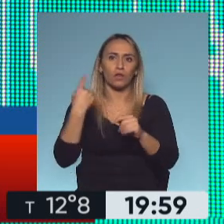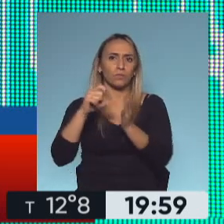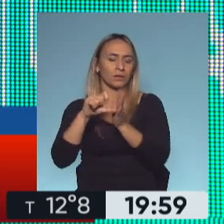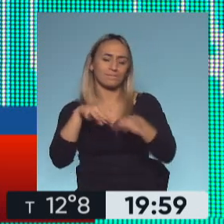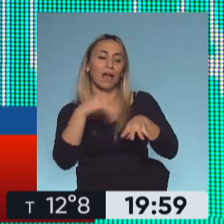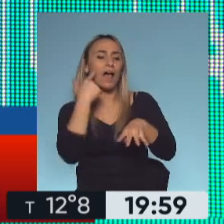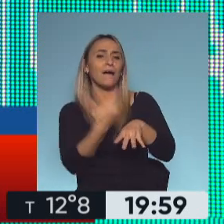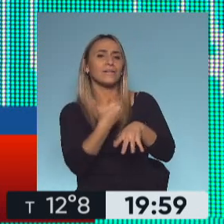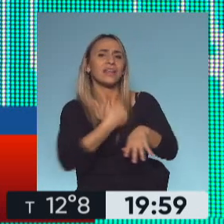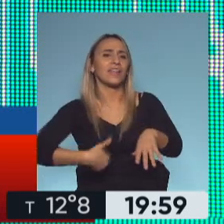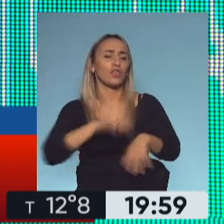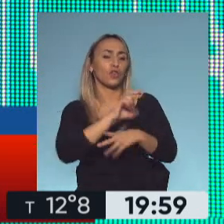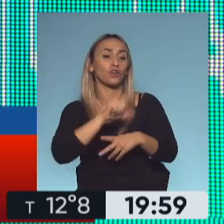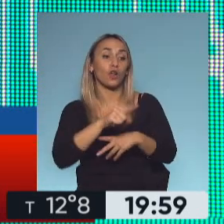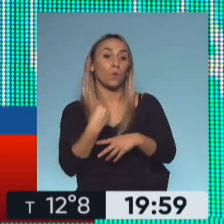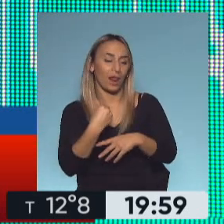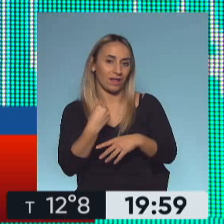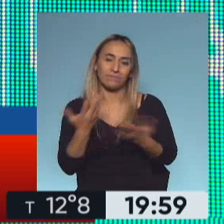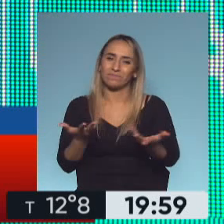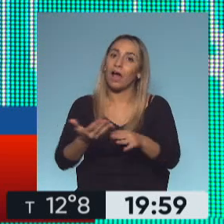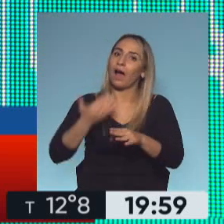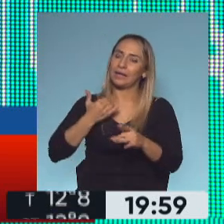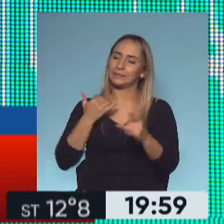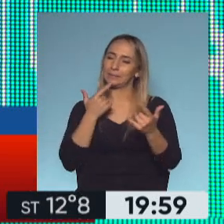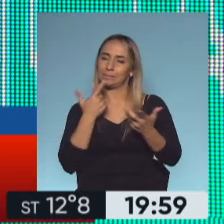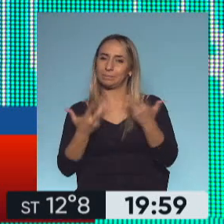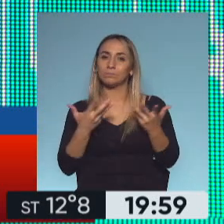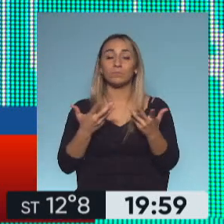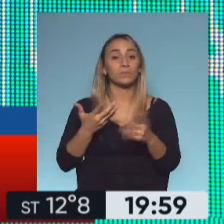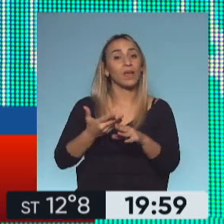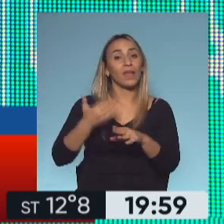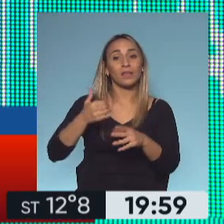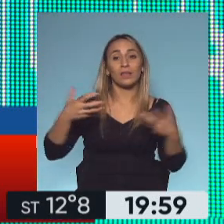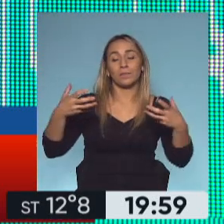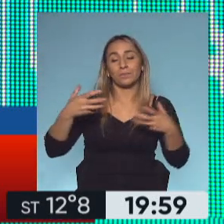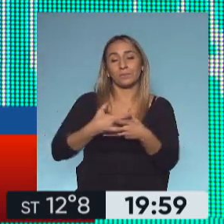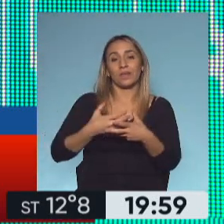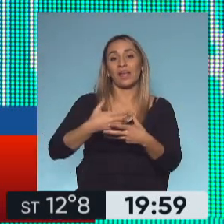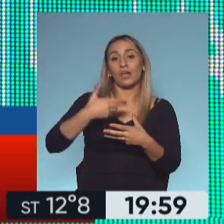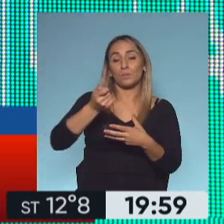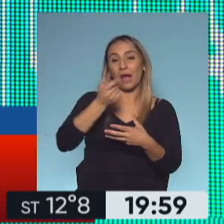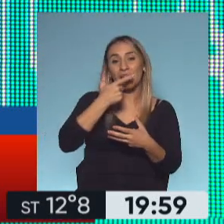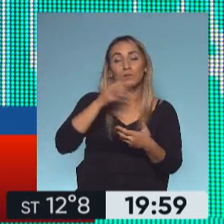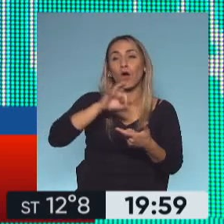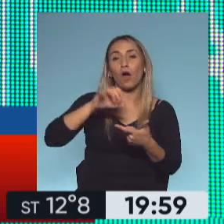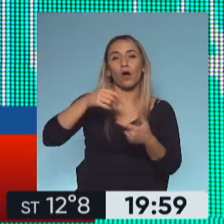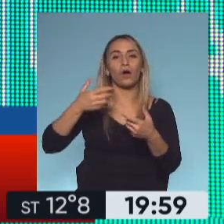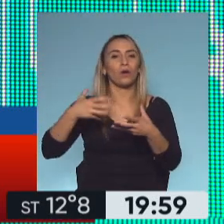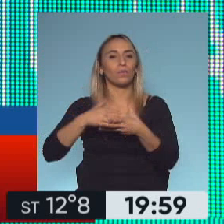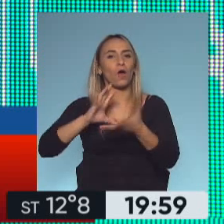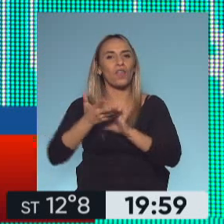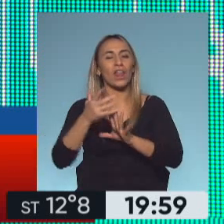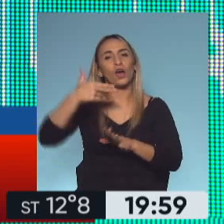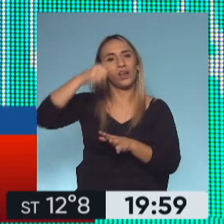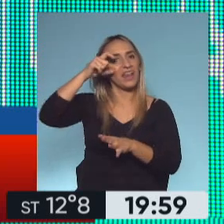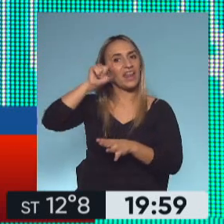se discute, por lo menos no se discute como se discutía cuando ganó el neoliberalismo en la República Argentina y el macrismo, ¿no? Ya hay hombres y mujeres de